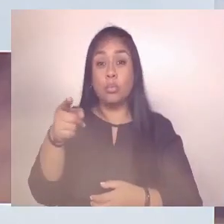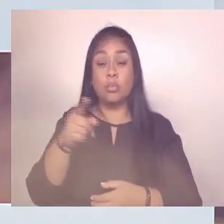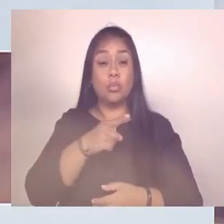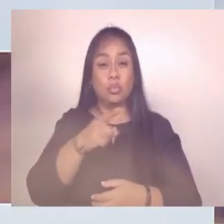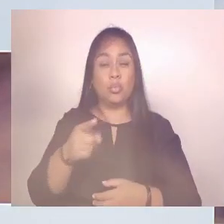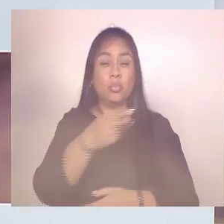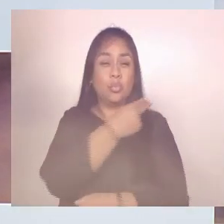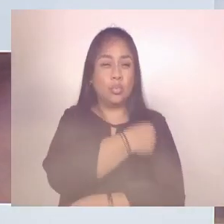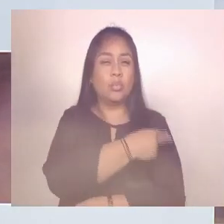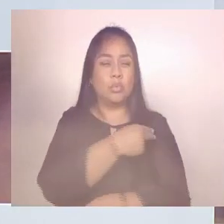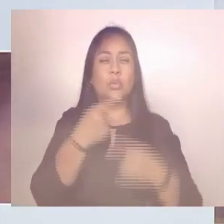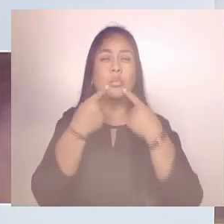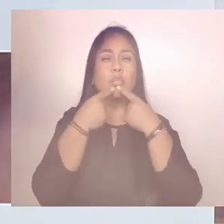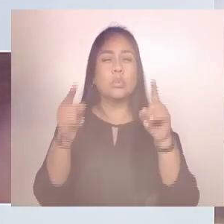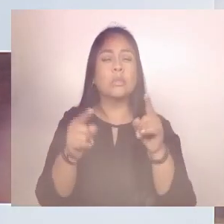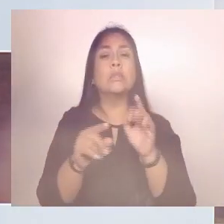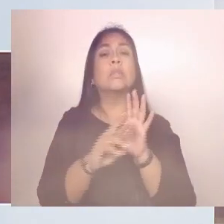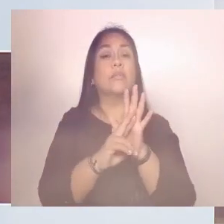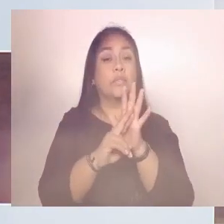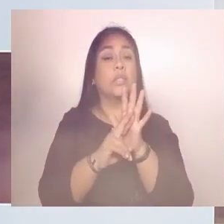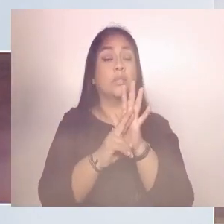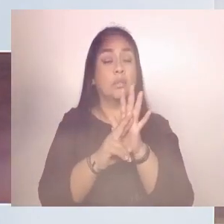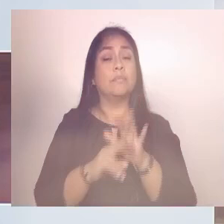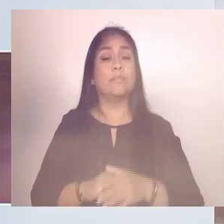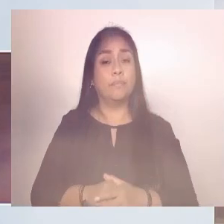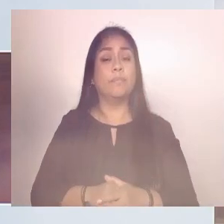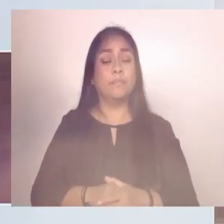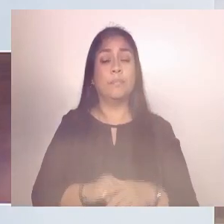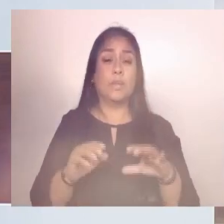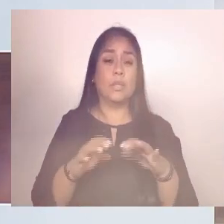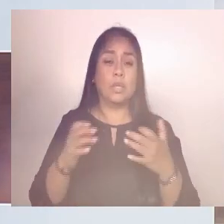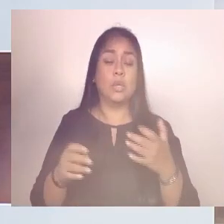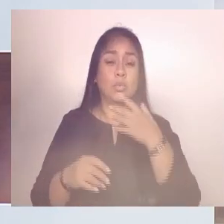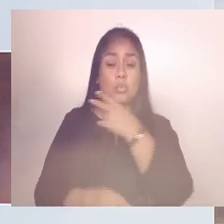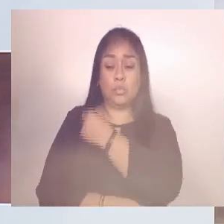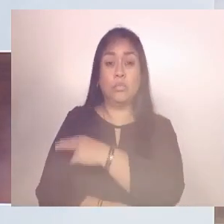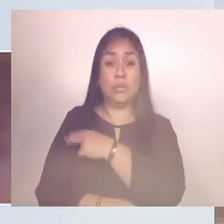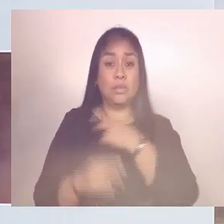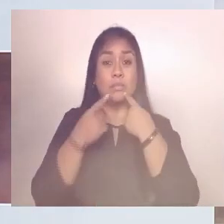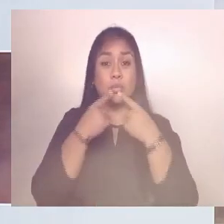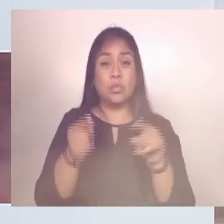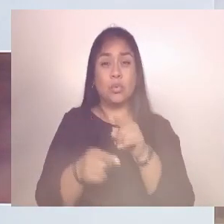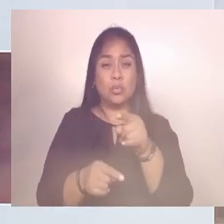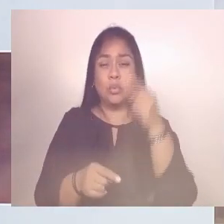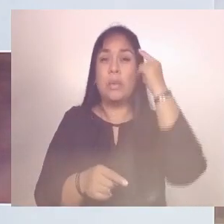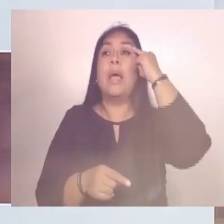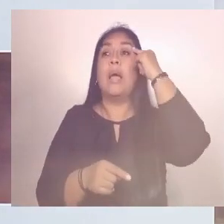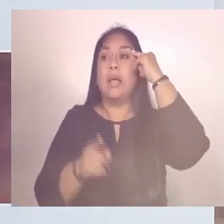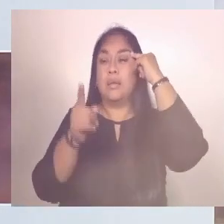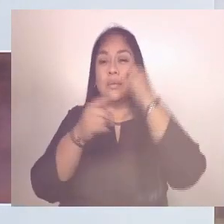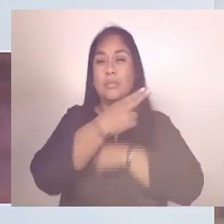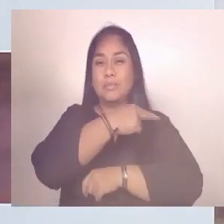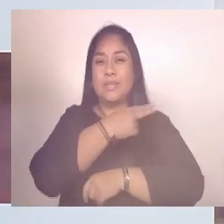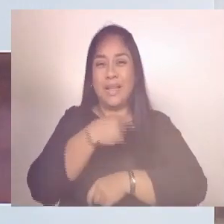los hospitales públicos referentes, ¿verdad? De los hospitales públicos en los que uno primero piensa,